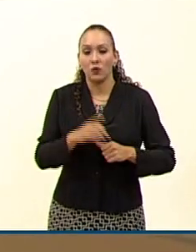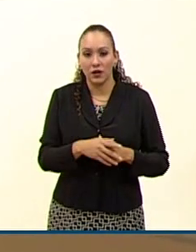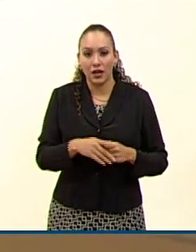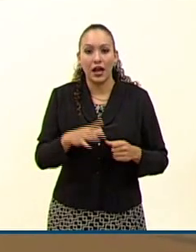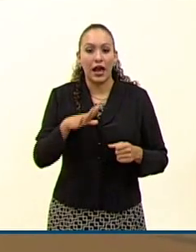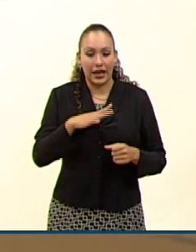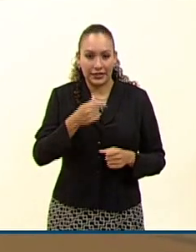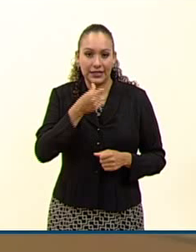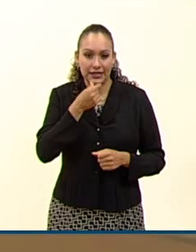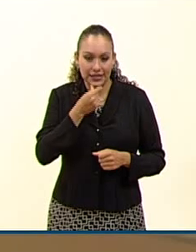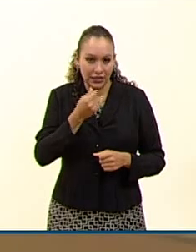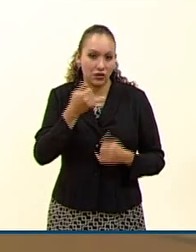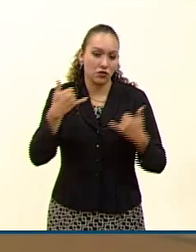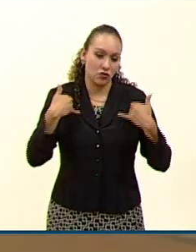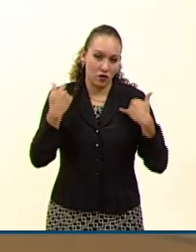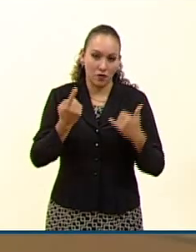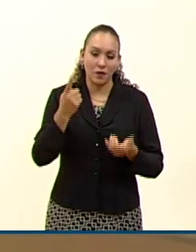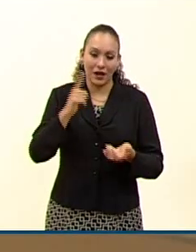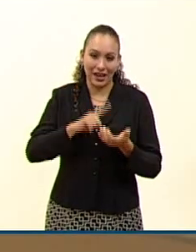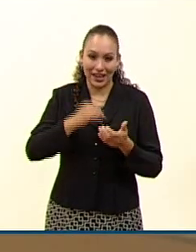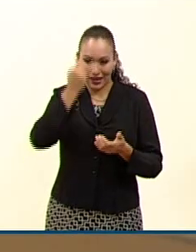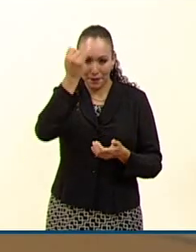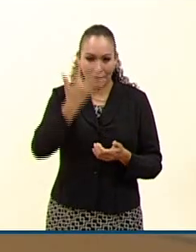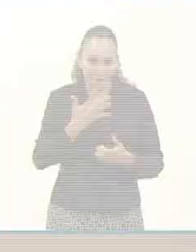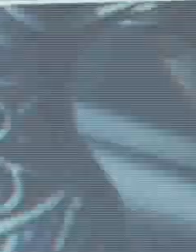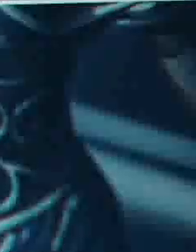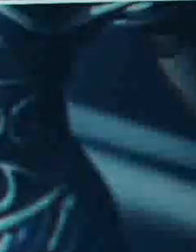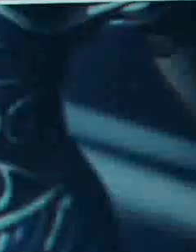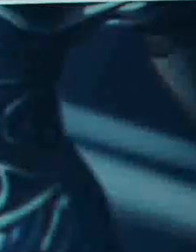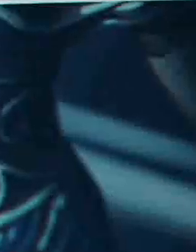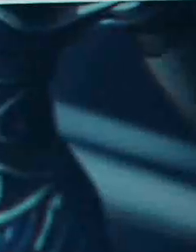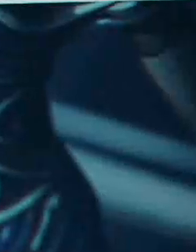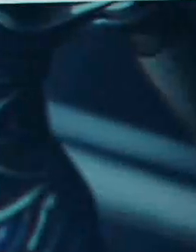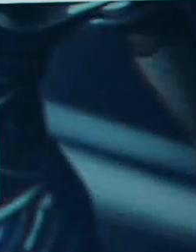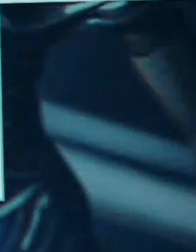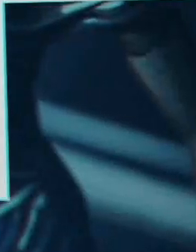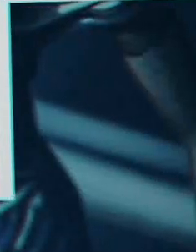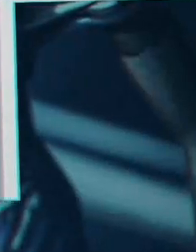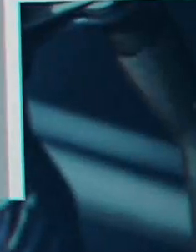personas menores de edad y de su descripción.